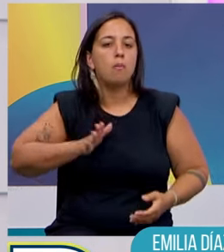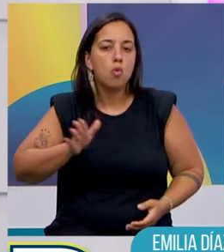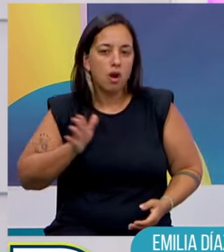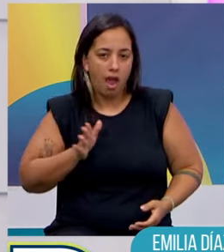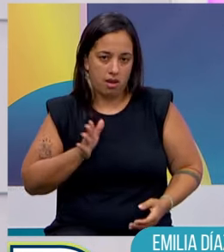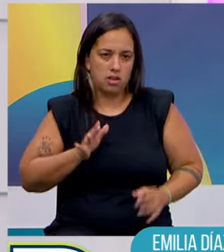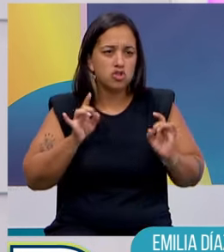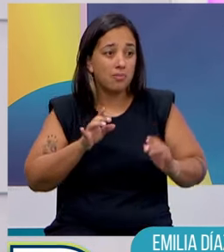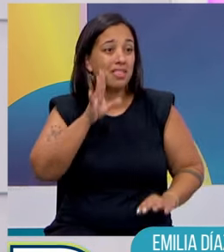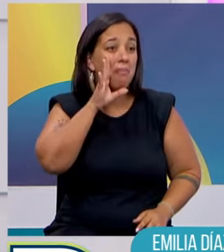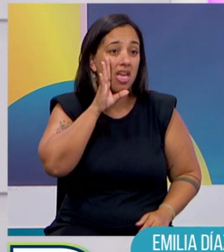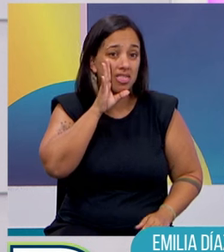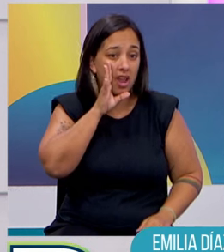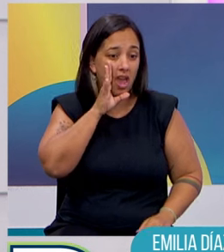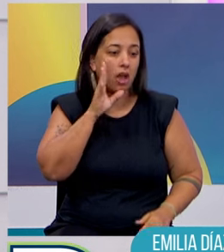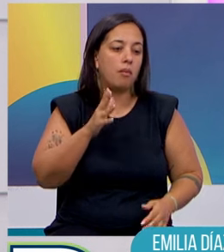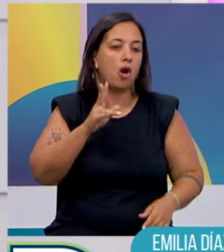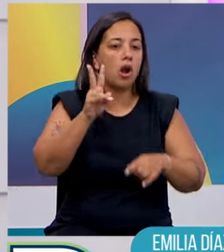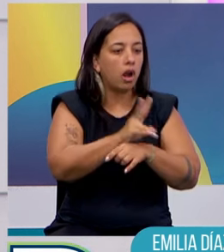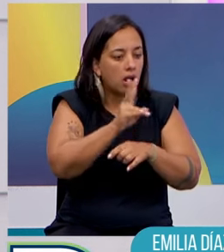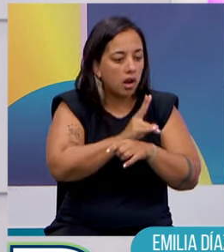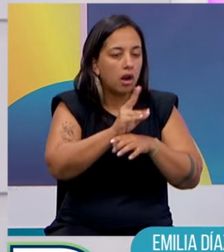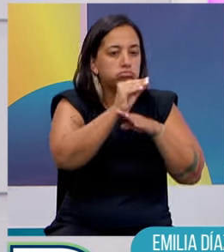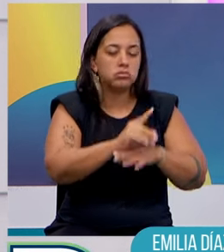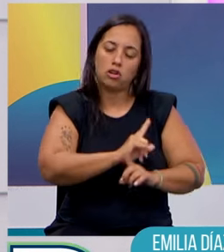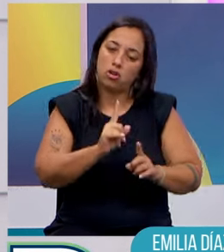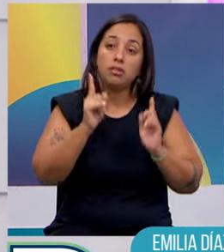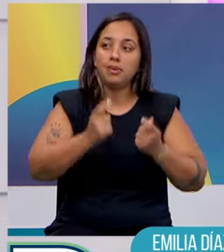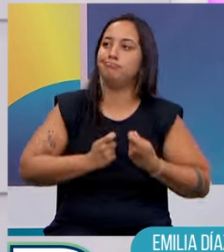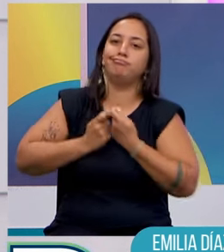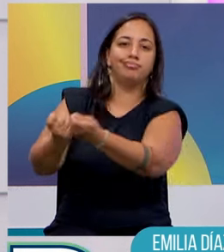solo madres. A veces nos enchufamos a las abuelas.